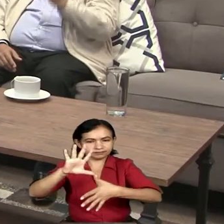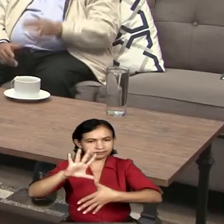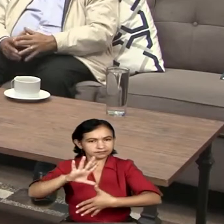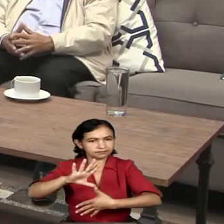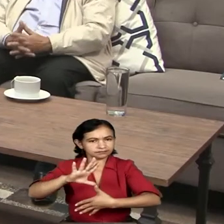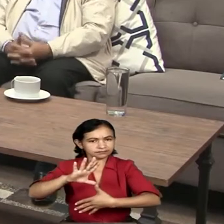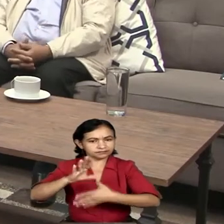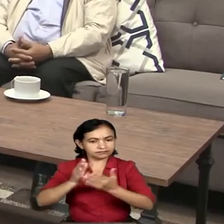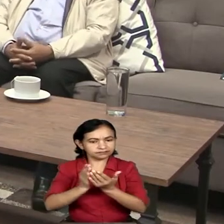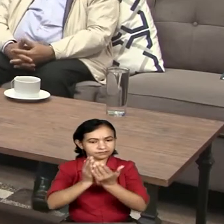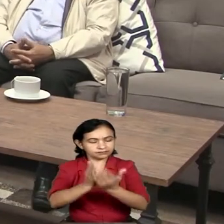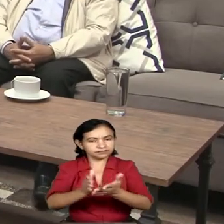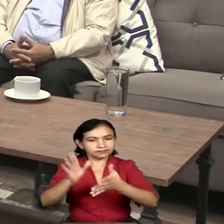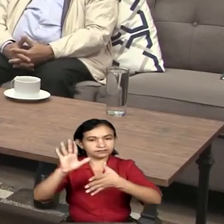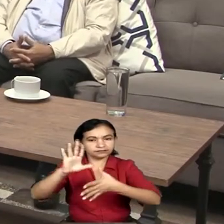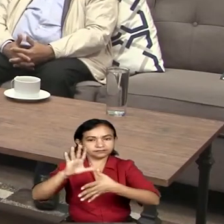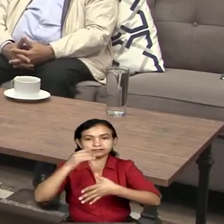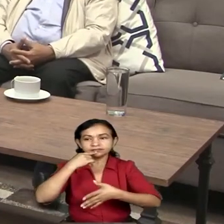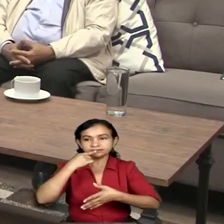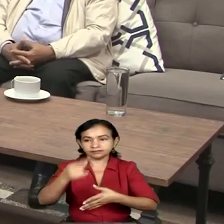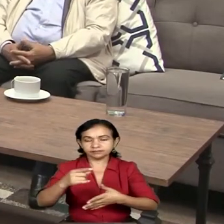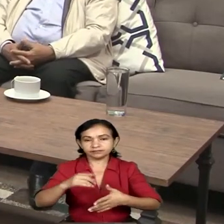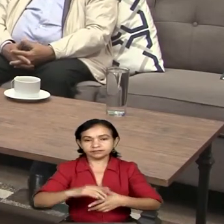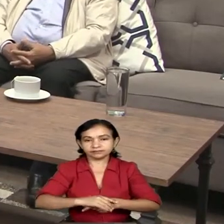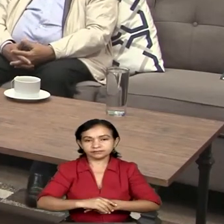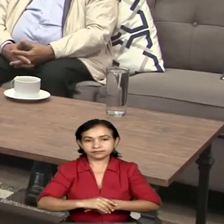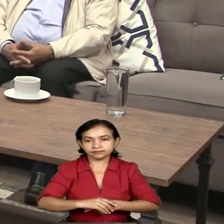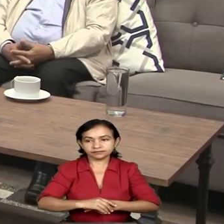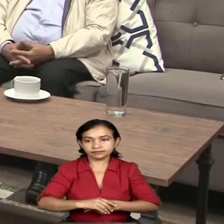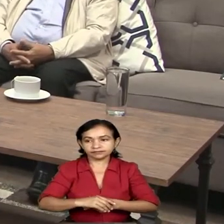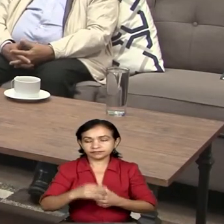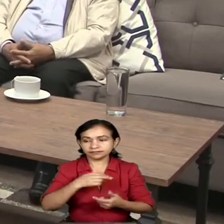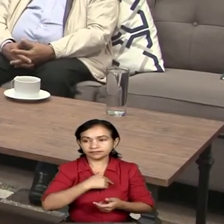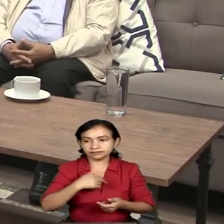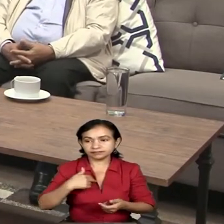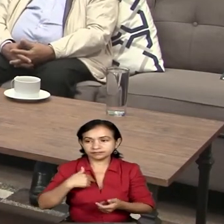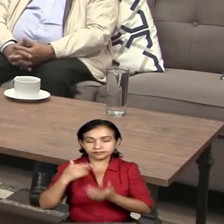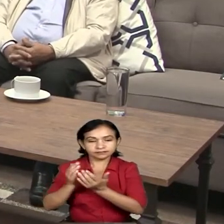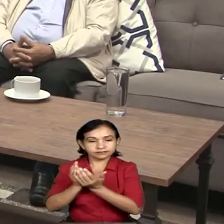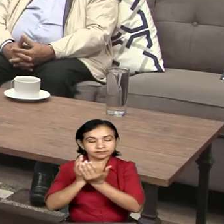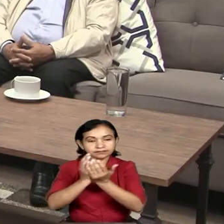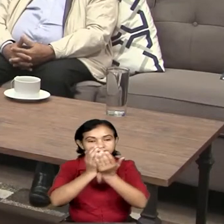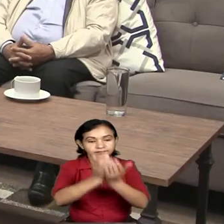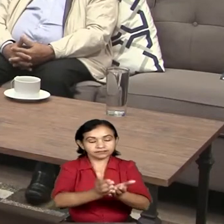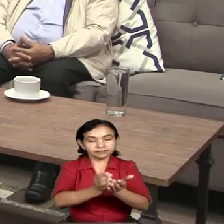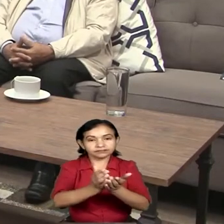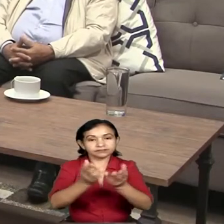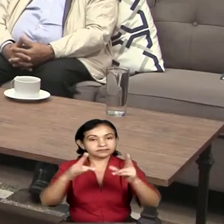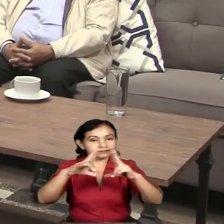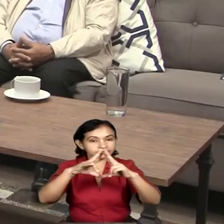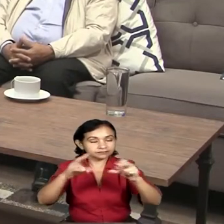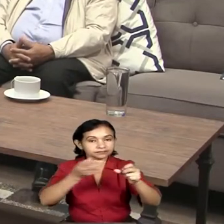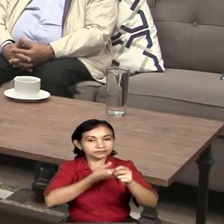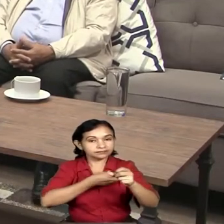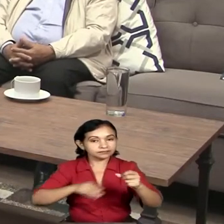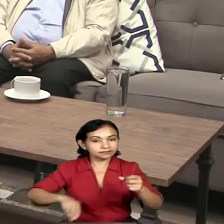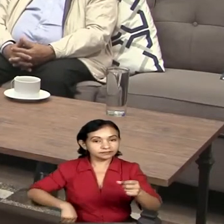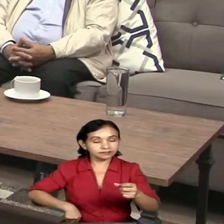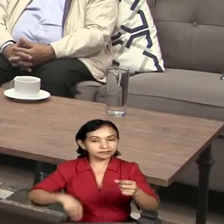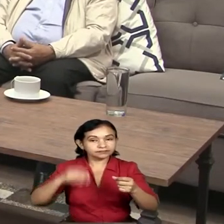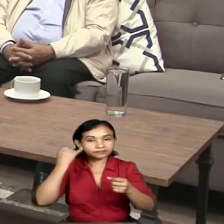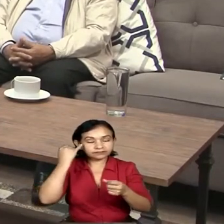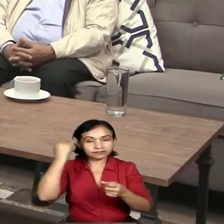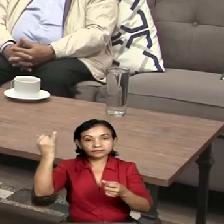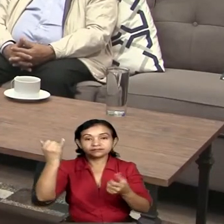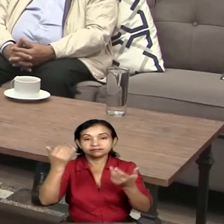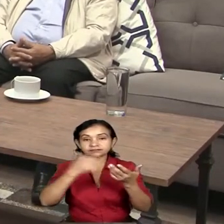de descubrimiento de América. Es decir, y era una festividad porque habían venido los invasores españoles a Nicaragua. Desde esa perspectiva